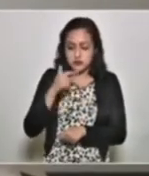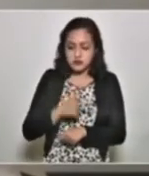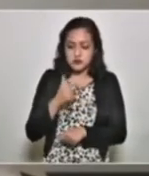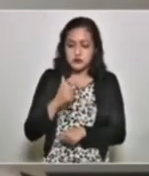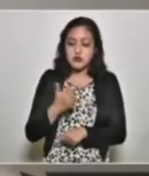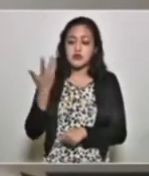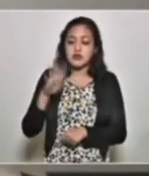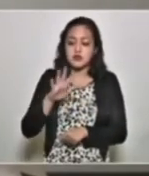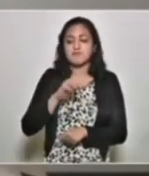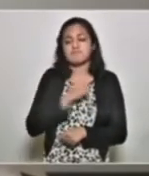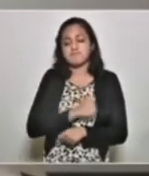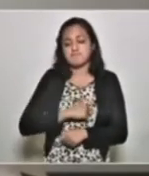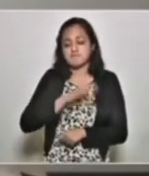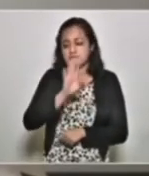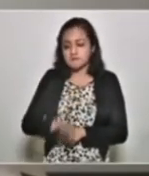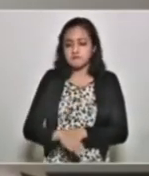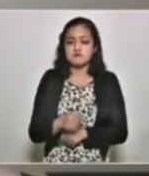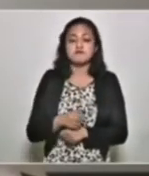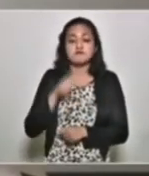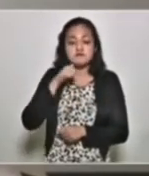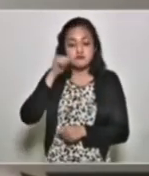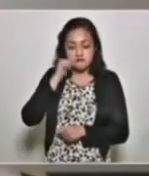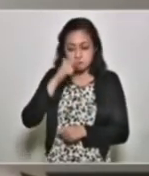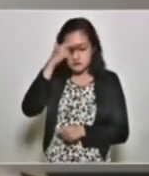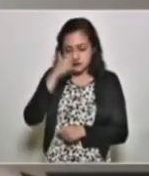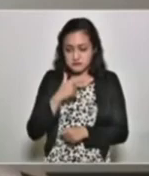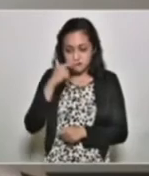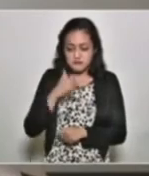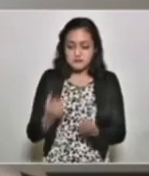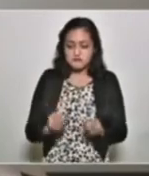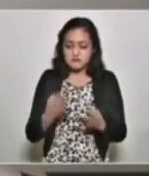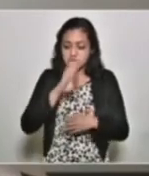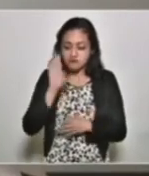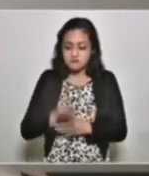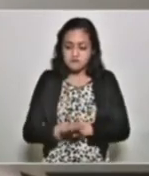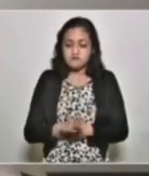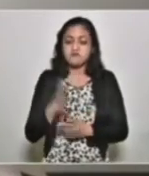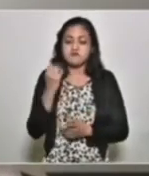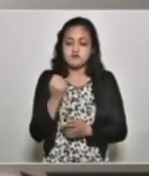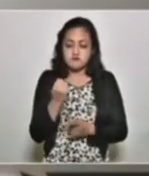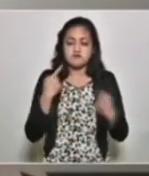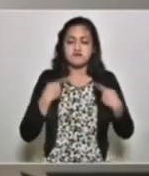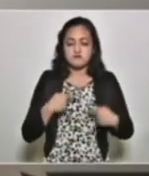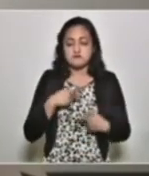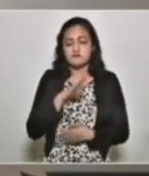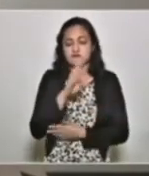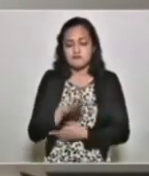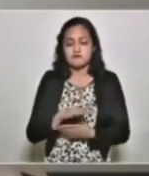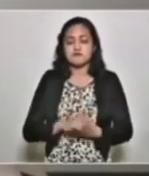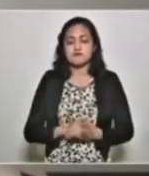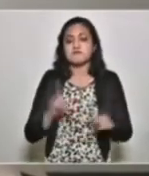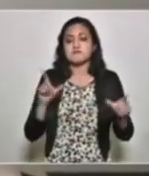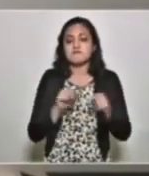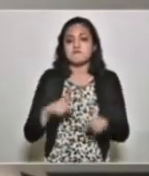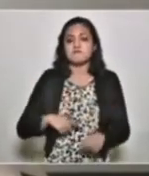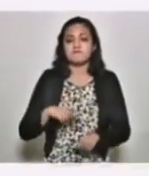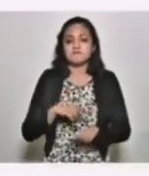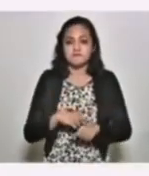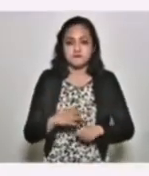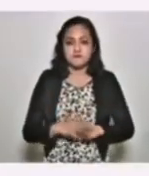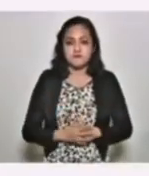por la noche, 10 lamentables defunciones. Y a corte de ayer por la noche, 9 lamentables defunciones. ¿Es cuánto,